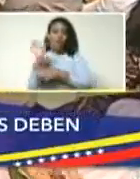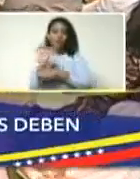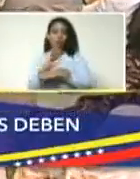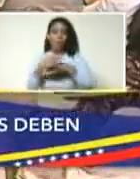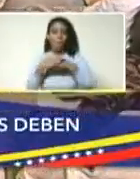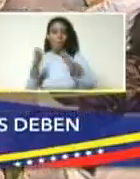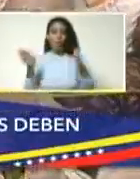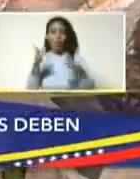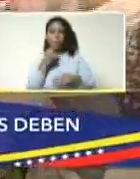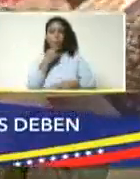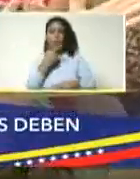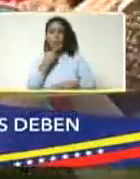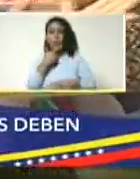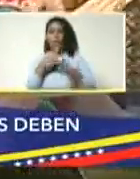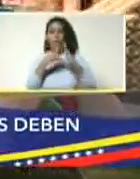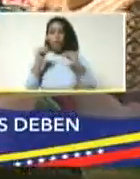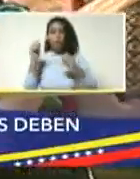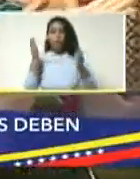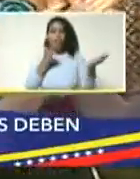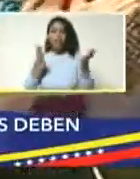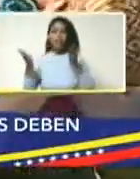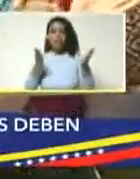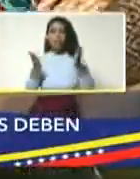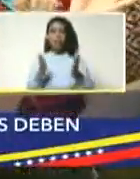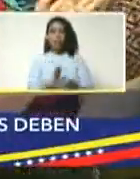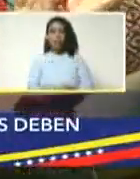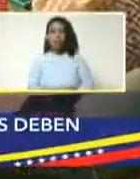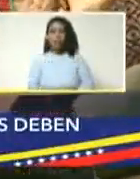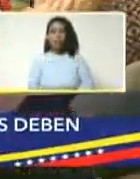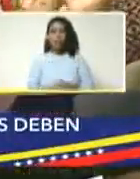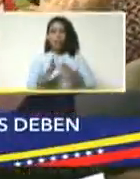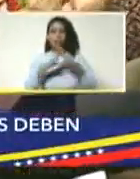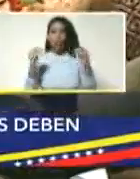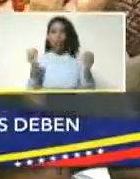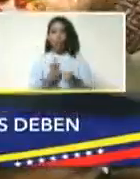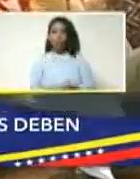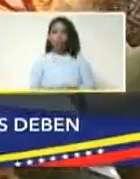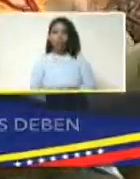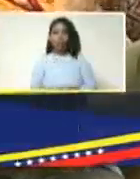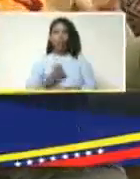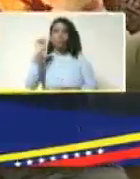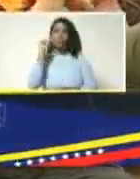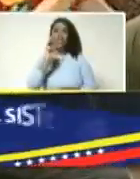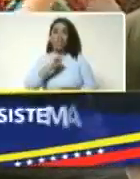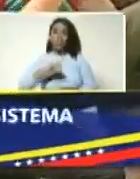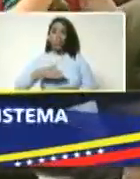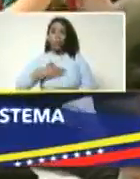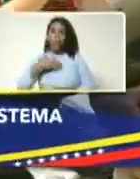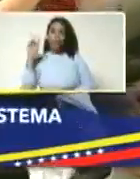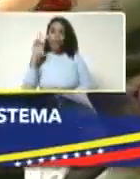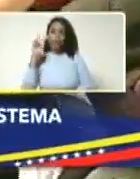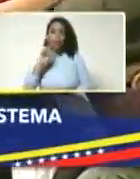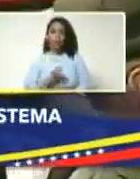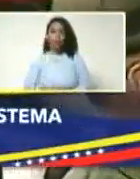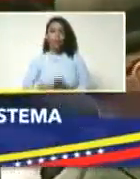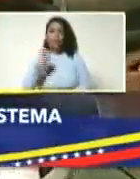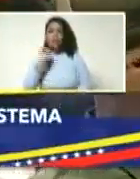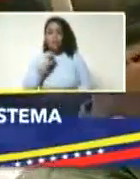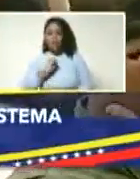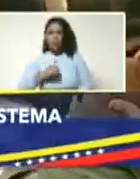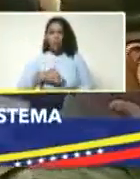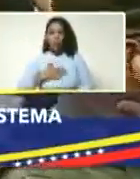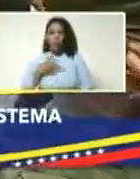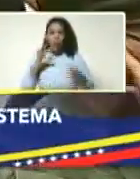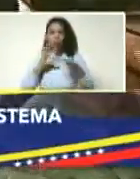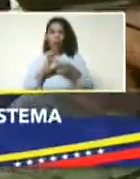funcionales, bonitas, con todo su servicio. Todo. Sí se puede, Venezuela. Sí se puede con la